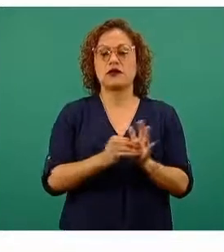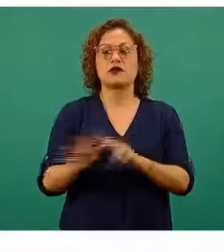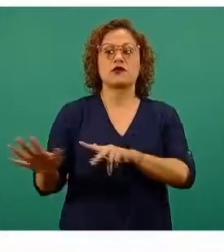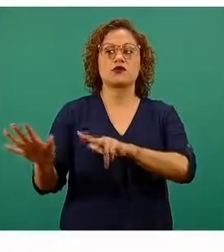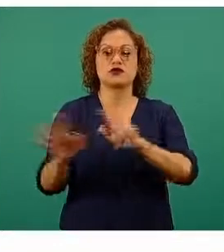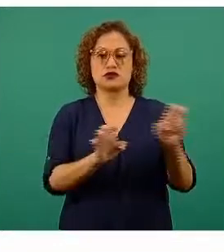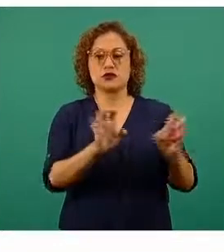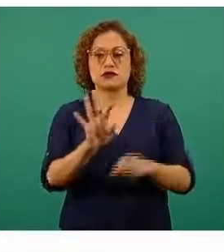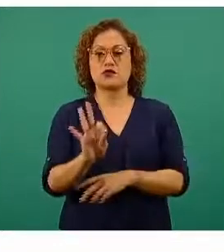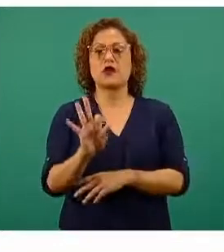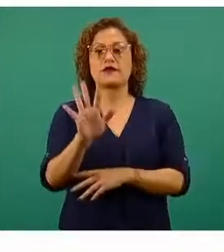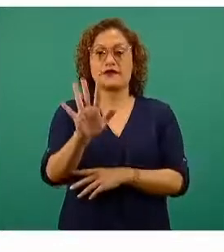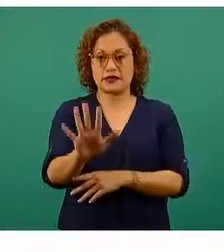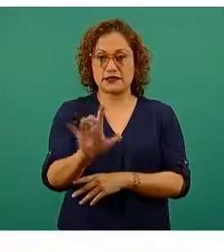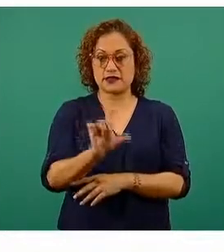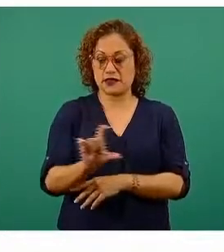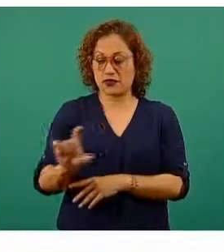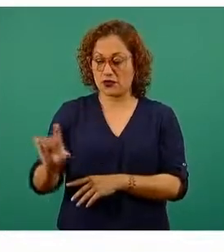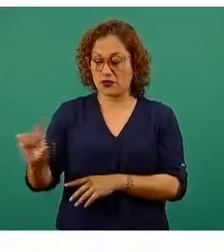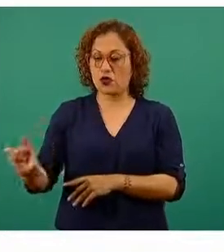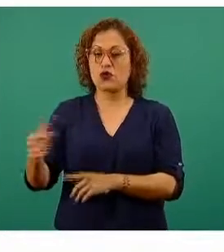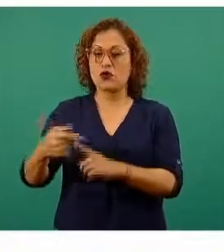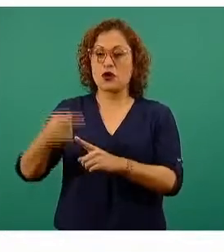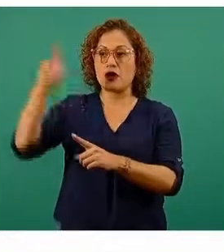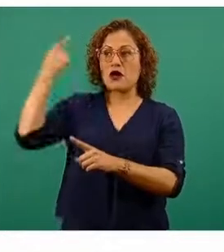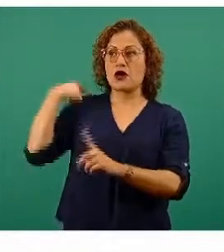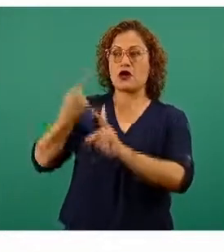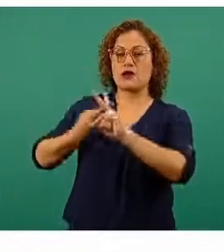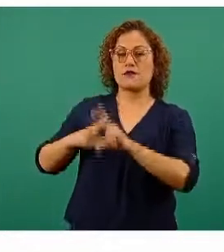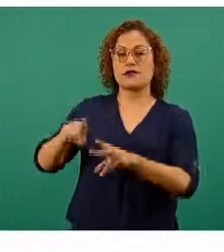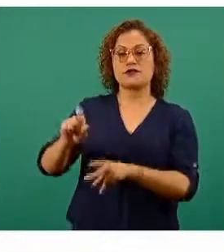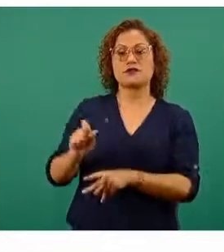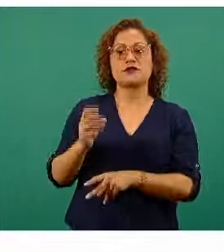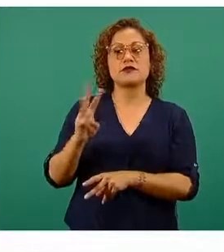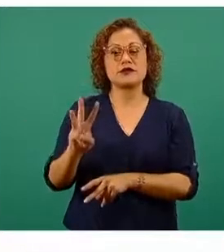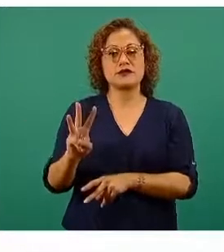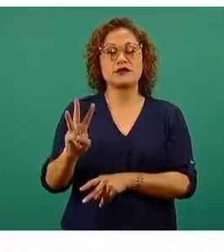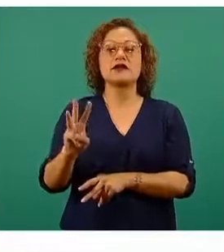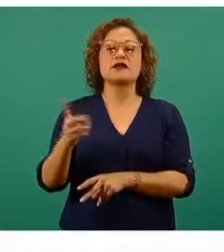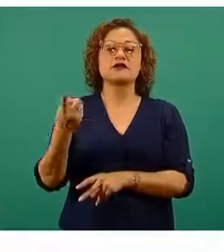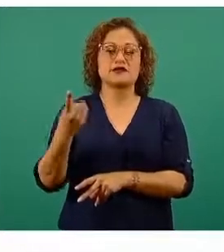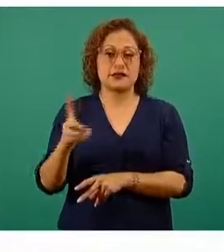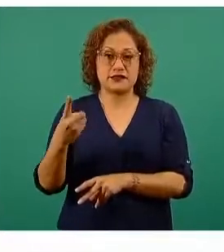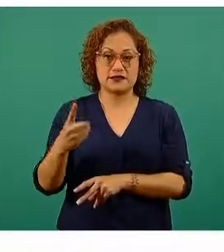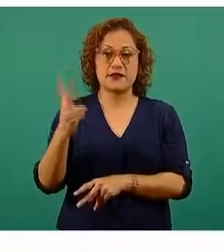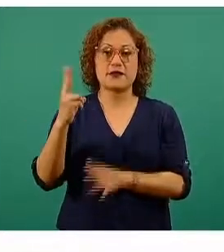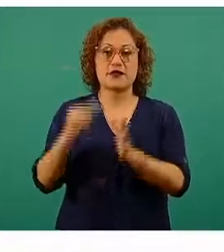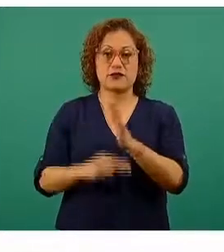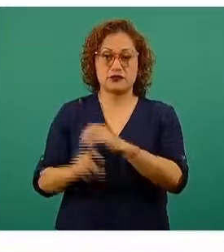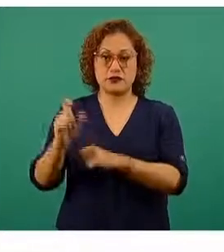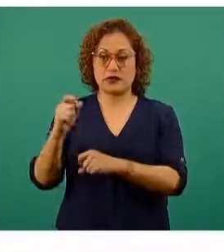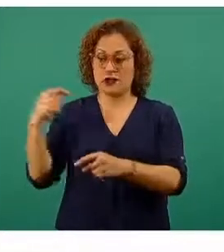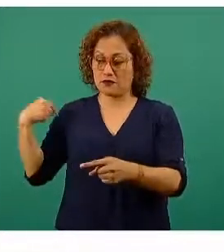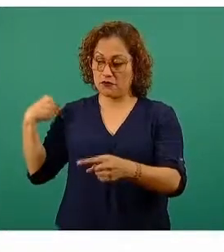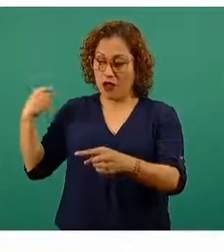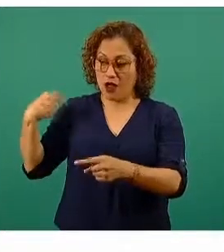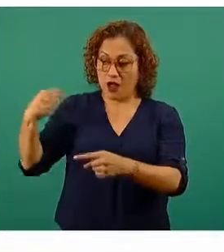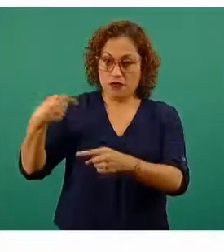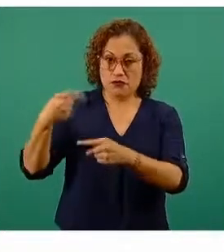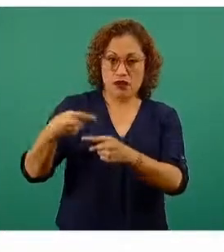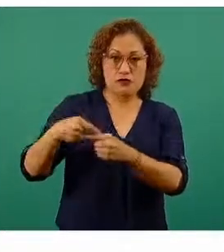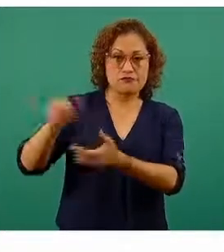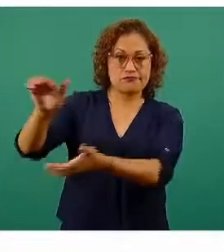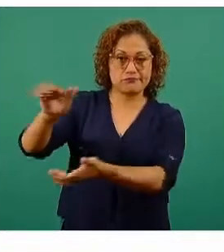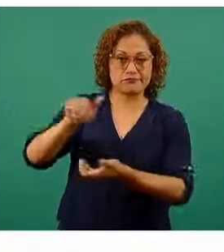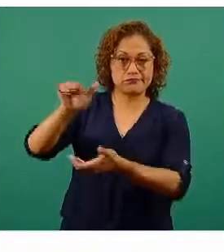19.574.845 dosis desde el 23 de diciembre del año pasado, cuando empezamos a recibir los cargamentos de vacunas, y se distribuyen,